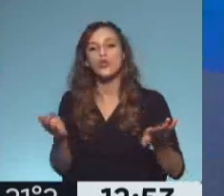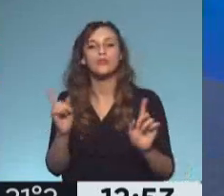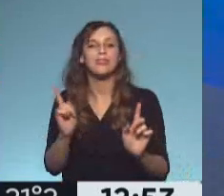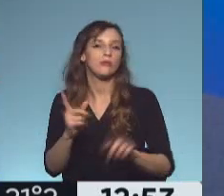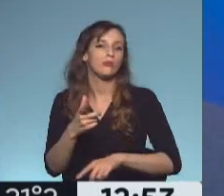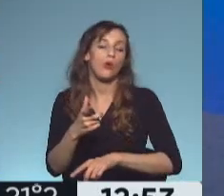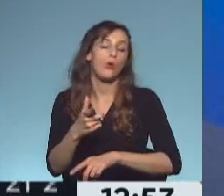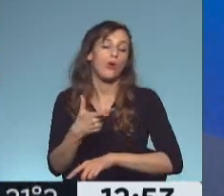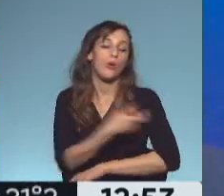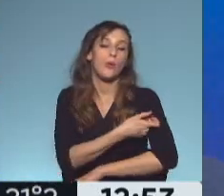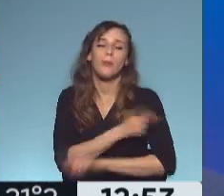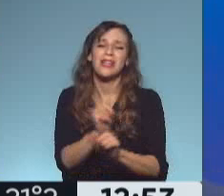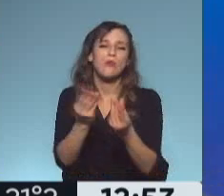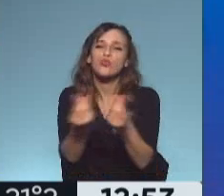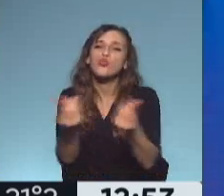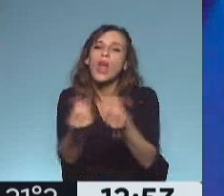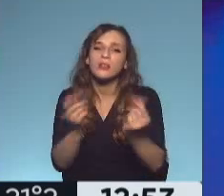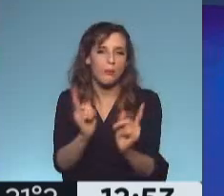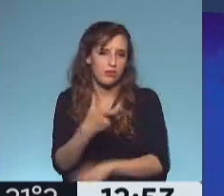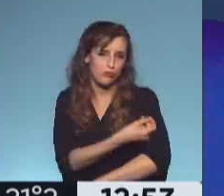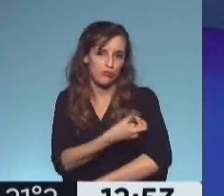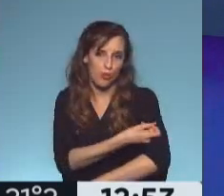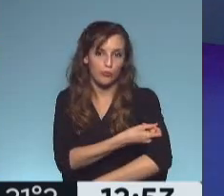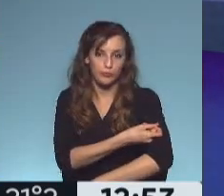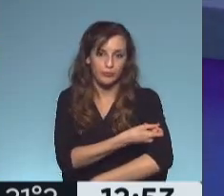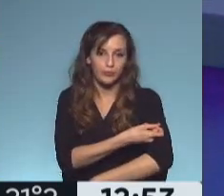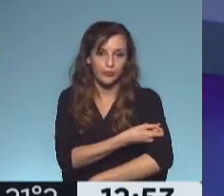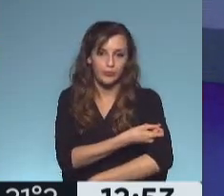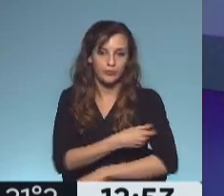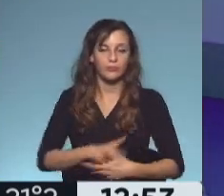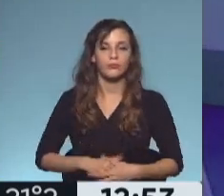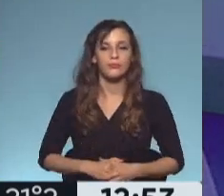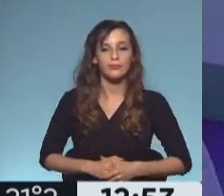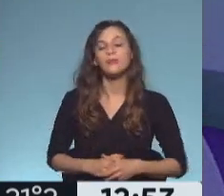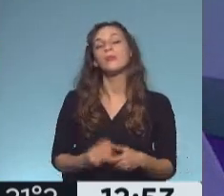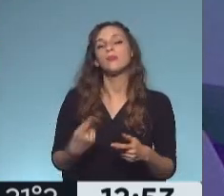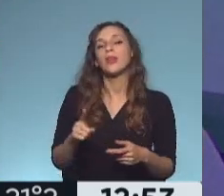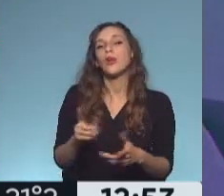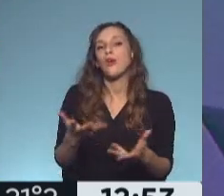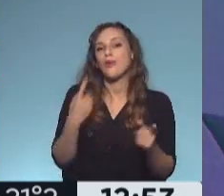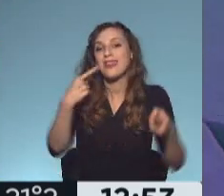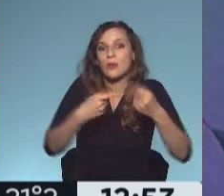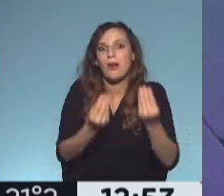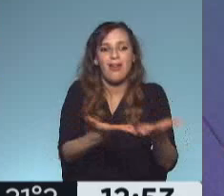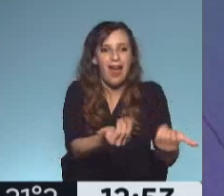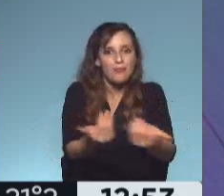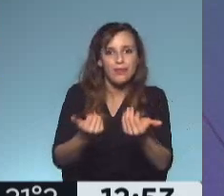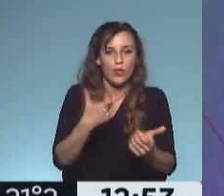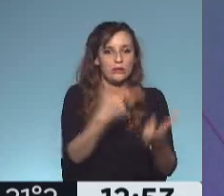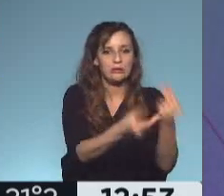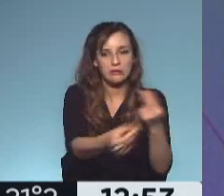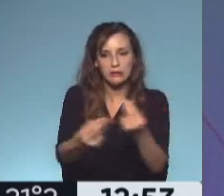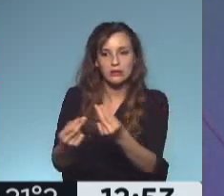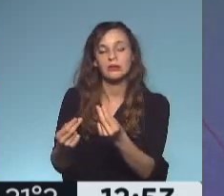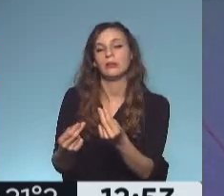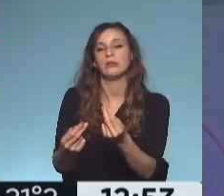entonces puede haber incluso mayor juego para el intercambio. Y acelerar el ritmo de posponer vacunación. Y acelerar el ritmo de vacunación para enfrentar